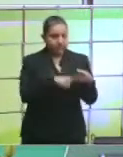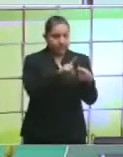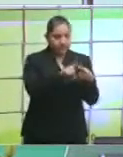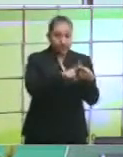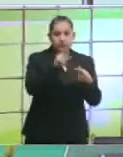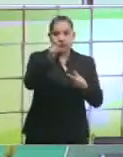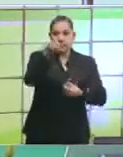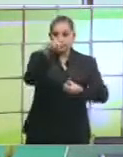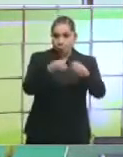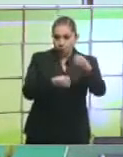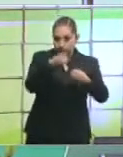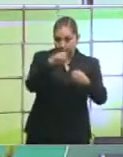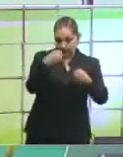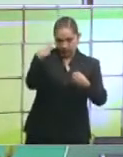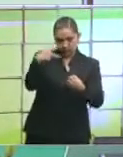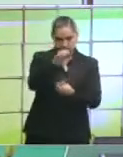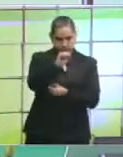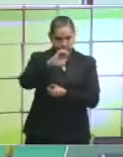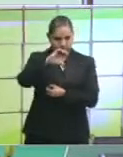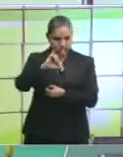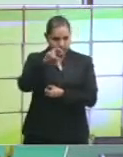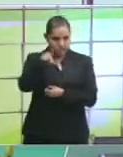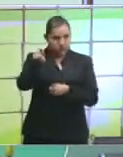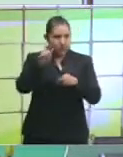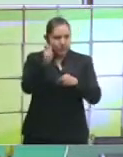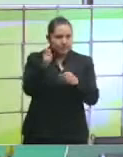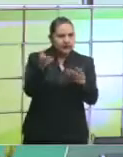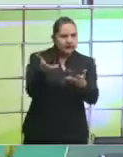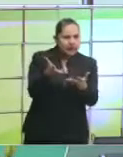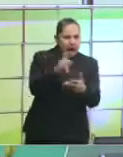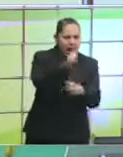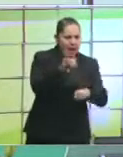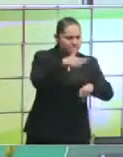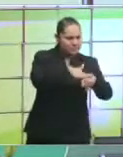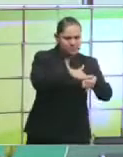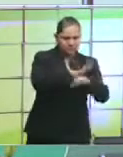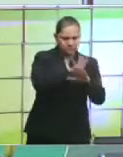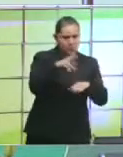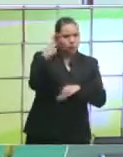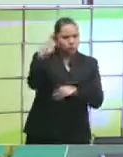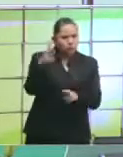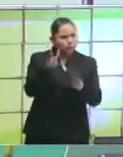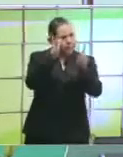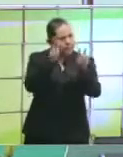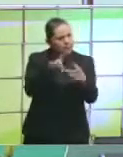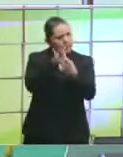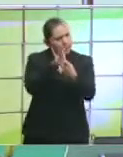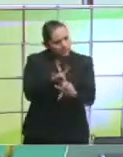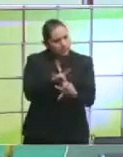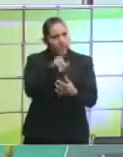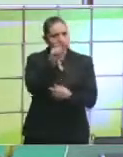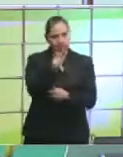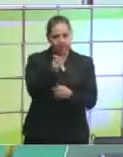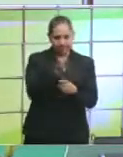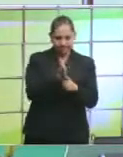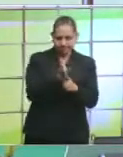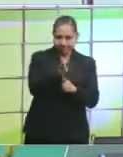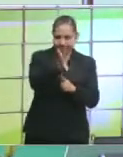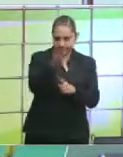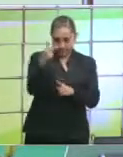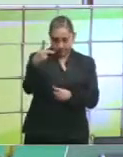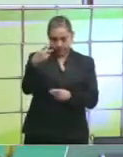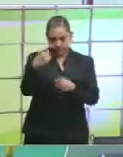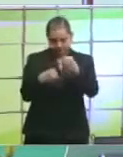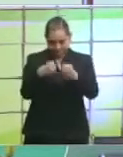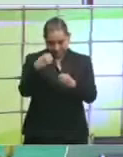abierta y no me voy a referir a la parte administrativa sino estrictamente a la jurisdicción al otro es lo que se hace